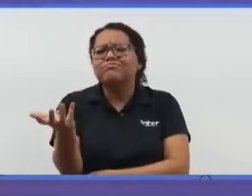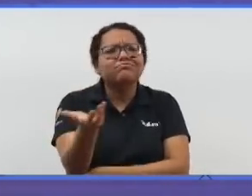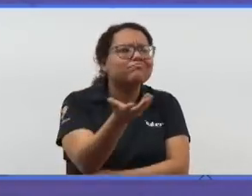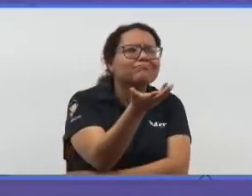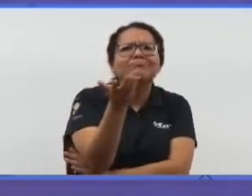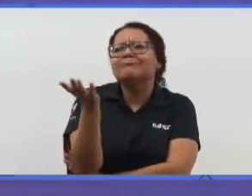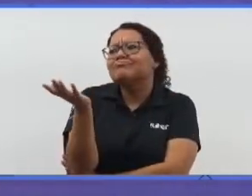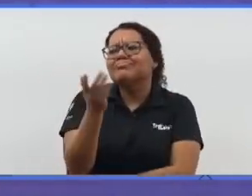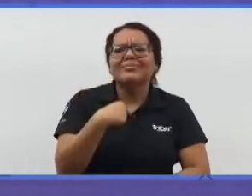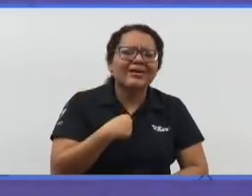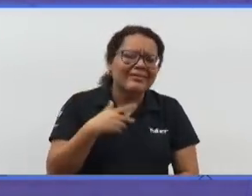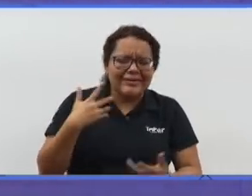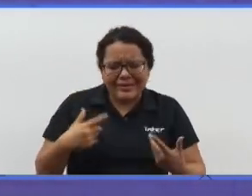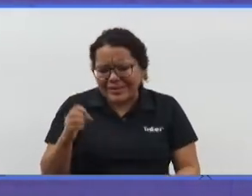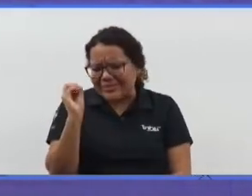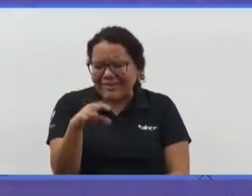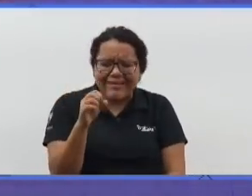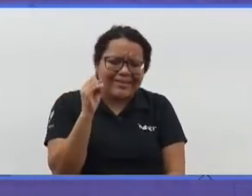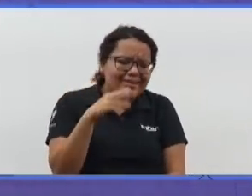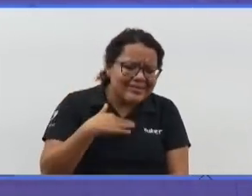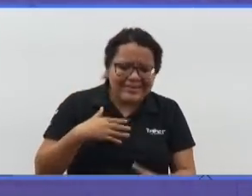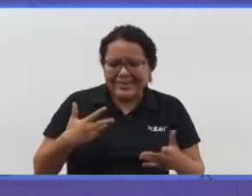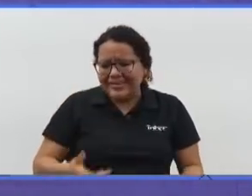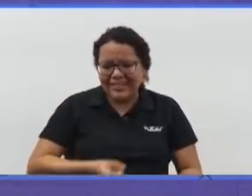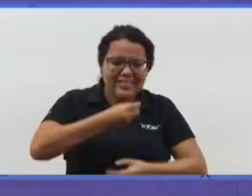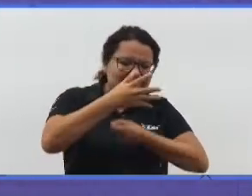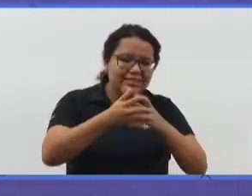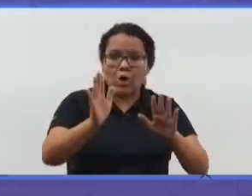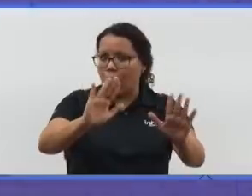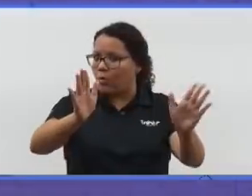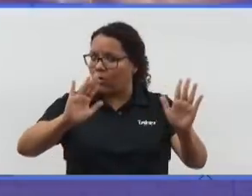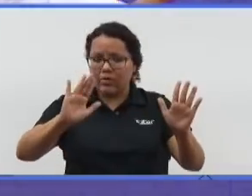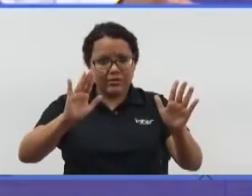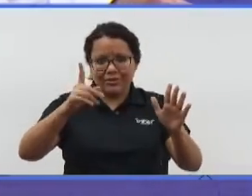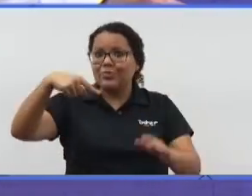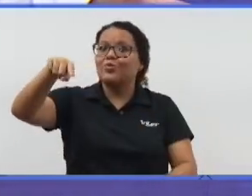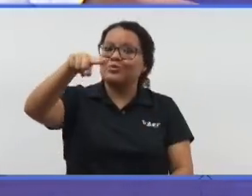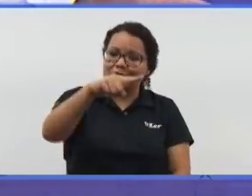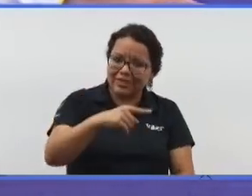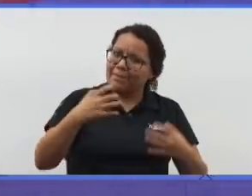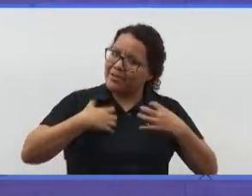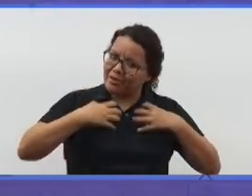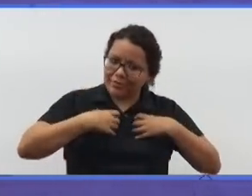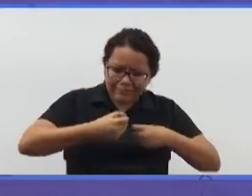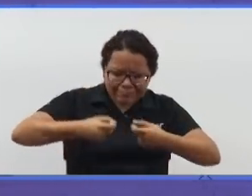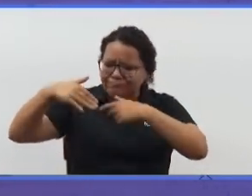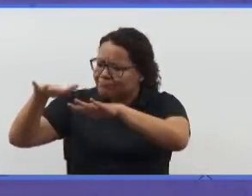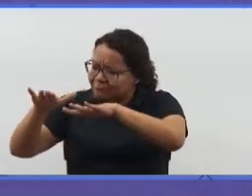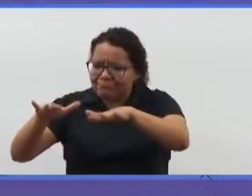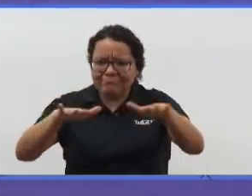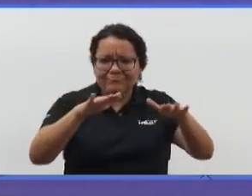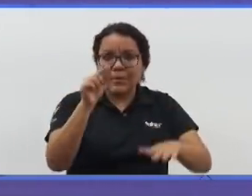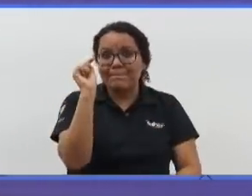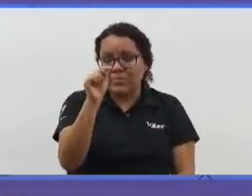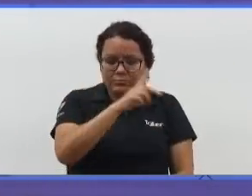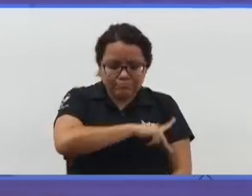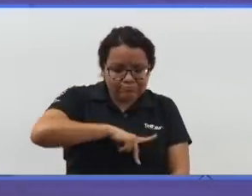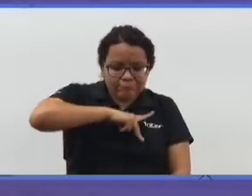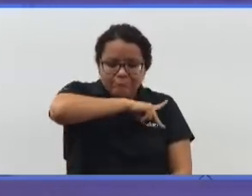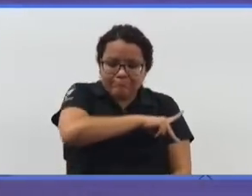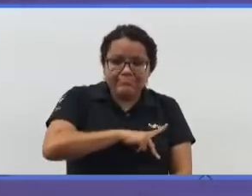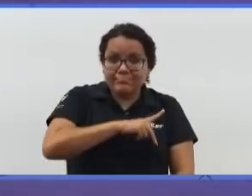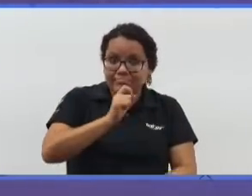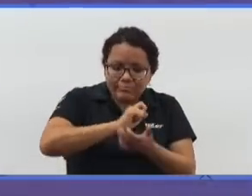andar revoloteando con la gente y si usted muriera hoy la evidencia es que vivís con gratitud por eso el apóstol pablo dicen todo ha sido